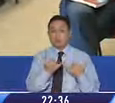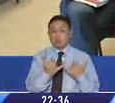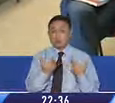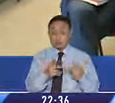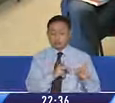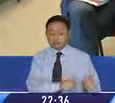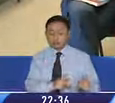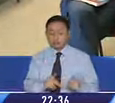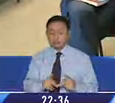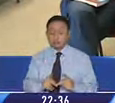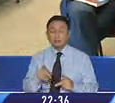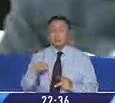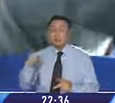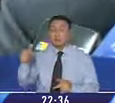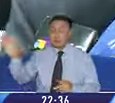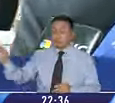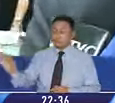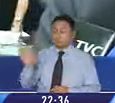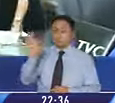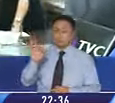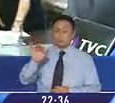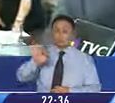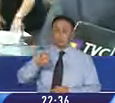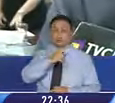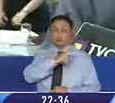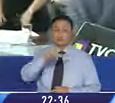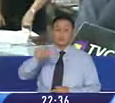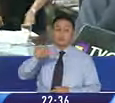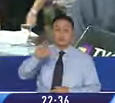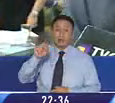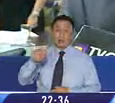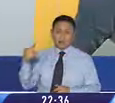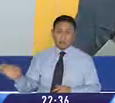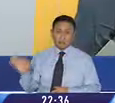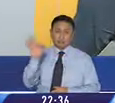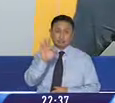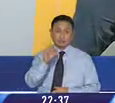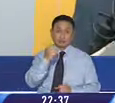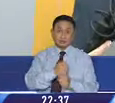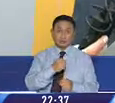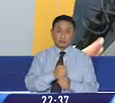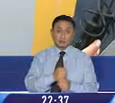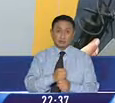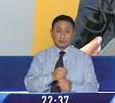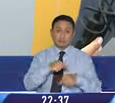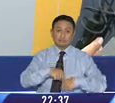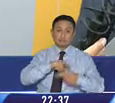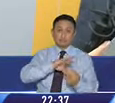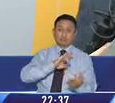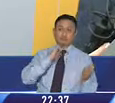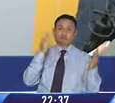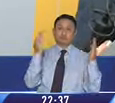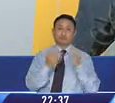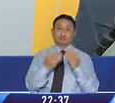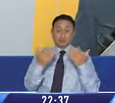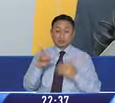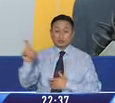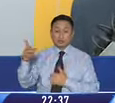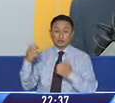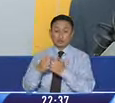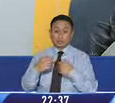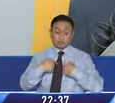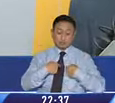terreno para que su sucesor, Juan Carlos Larrea, asuma funciones. Hemos comenzado ya la transición. El equipo de él y